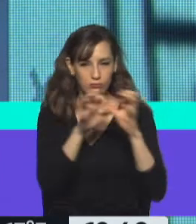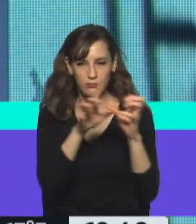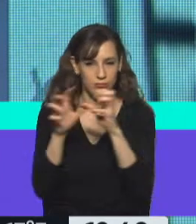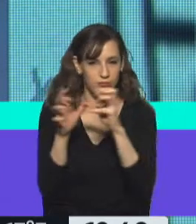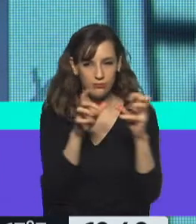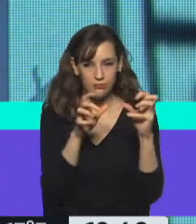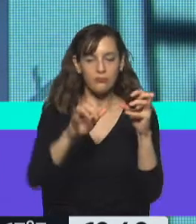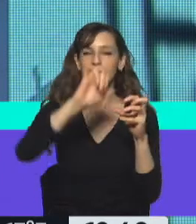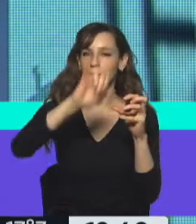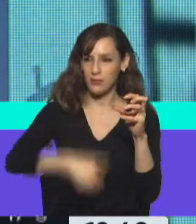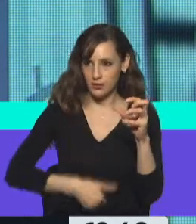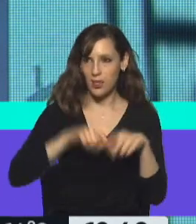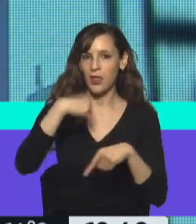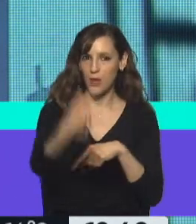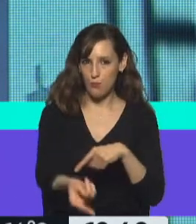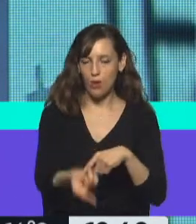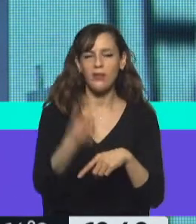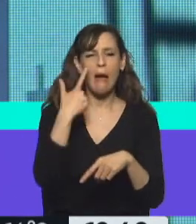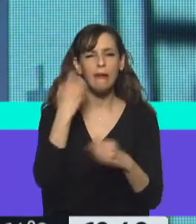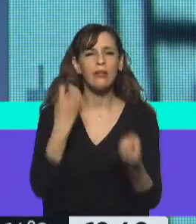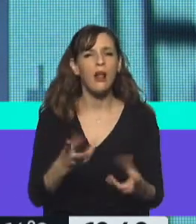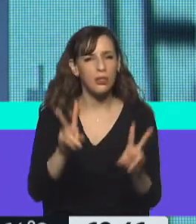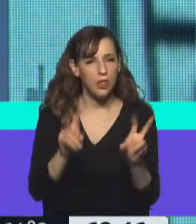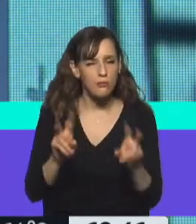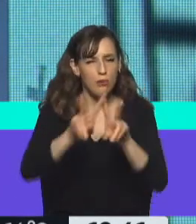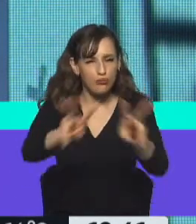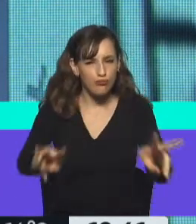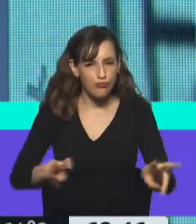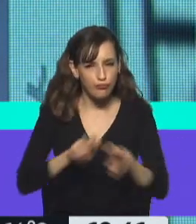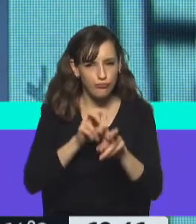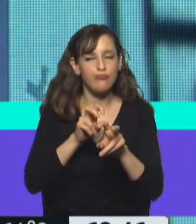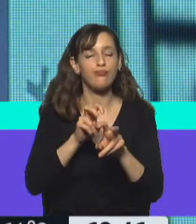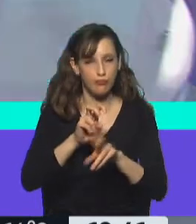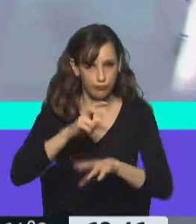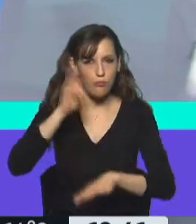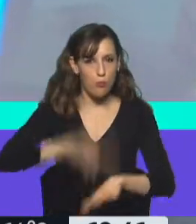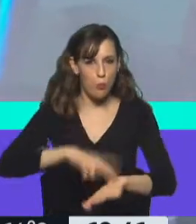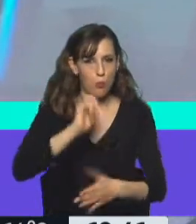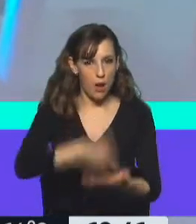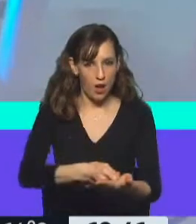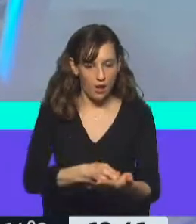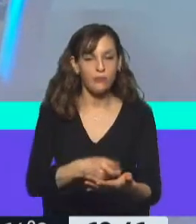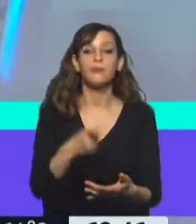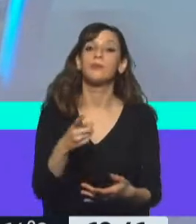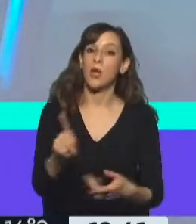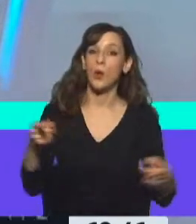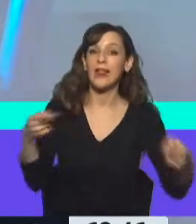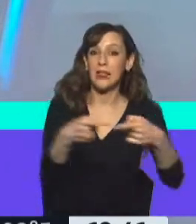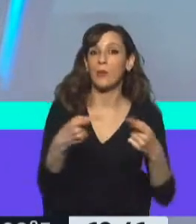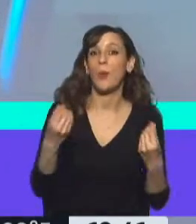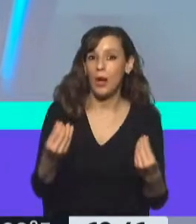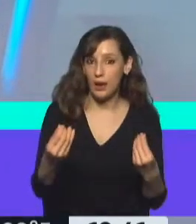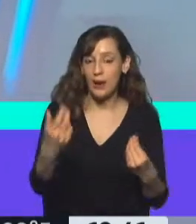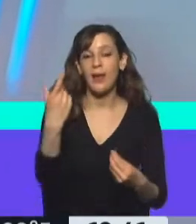donde se miden el impacto fiscal y demás y redes se resuelve el número pero que la idea cuál es subir ese es ese piso